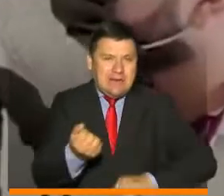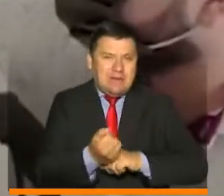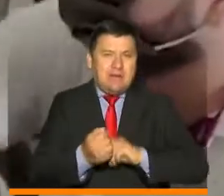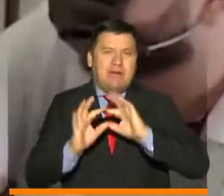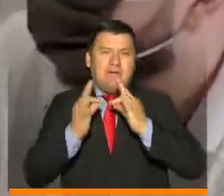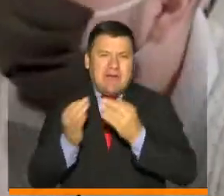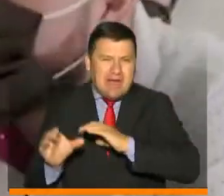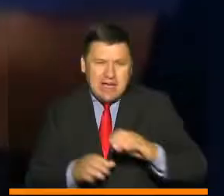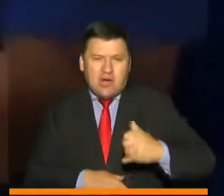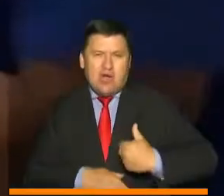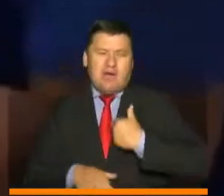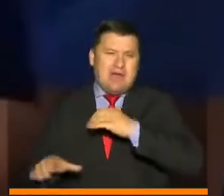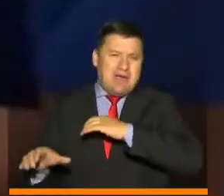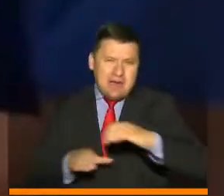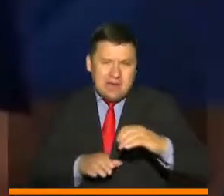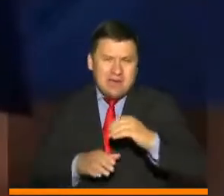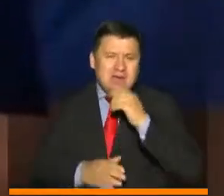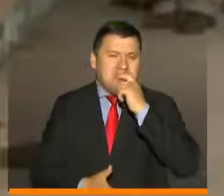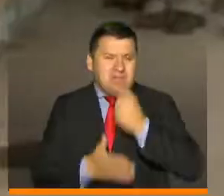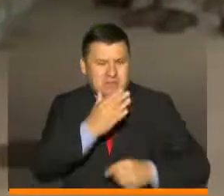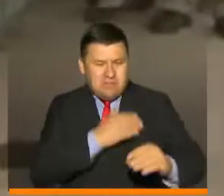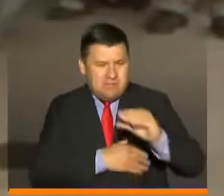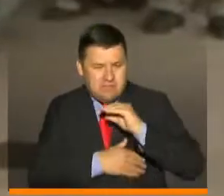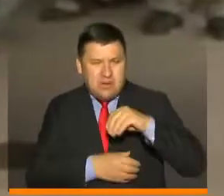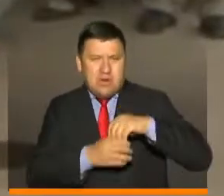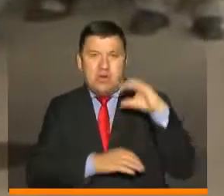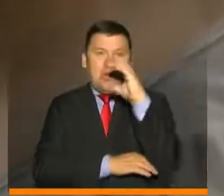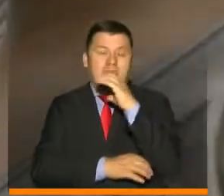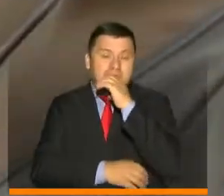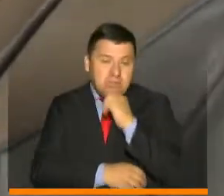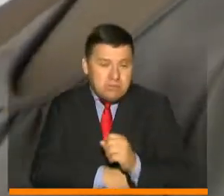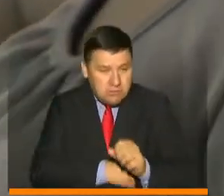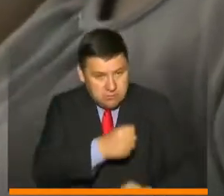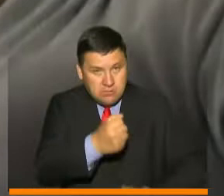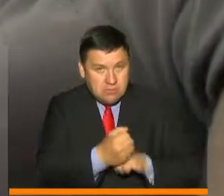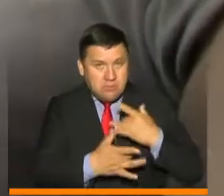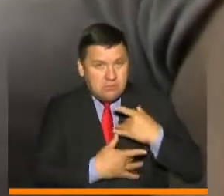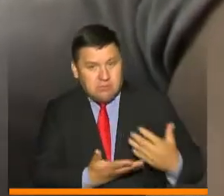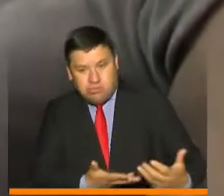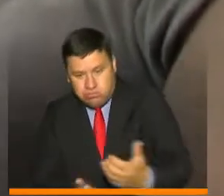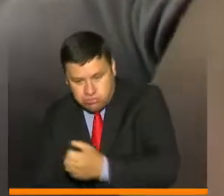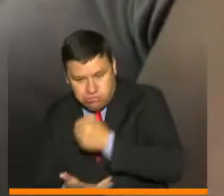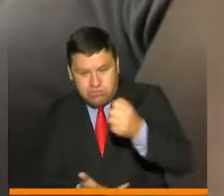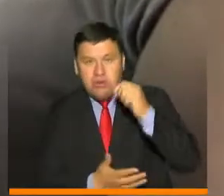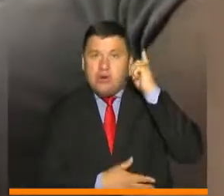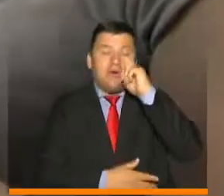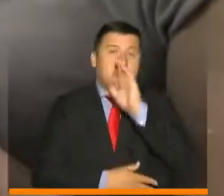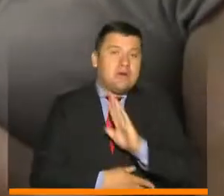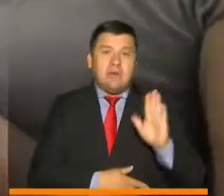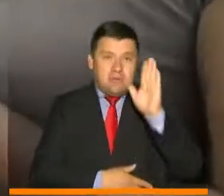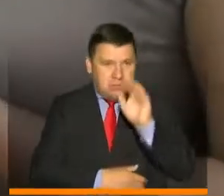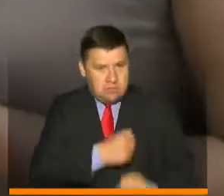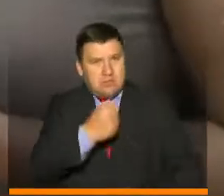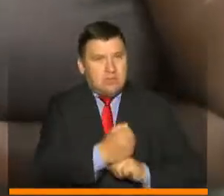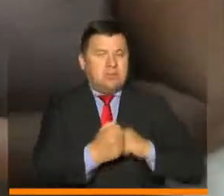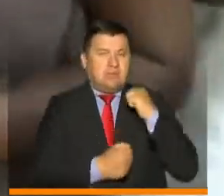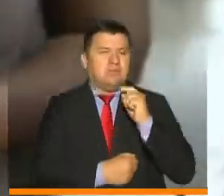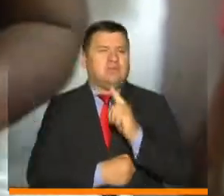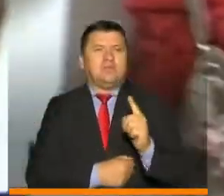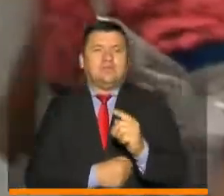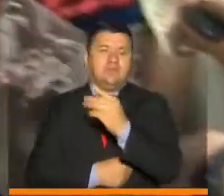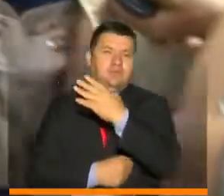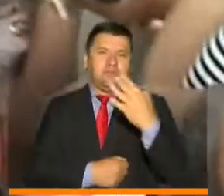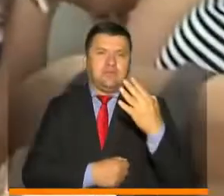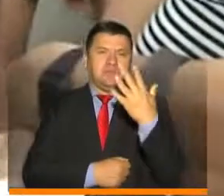Acción, Jóvenes en Acción, Devolución del IVA, Colombia Mayor e Ingreso Solidario, el Gobierno Nacional ha beneficiado a más